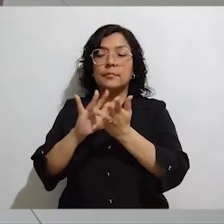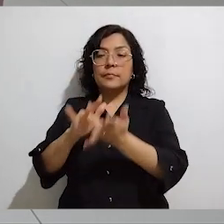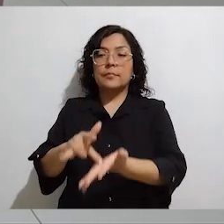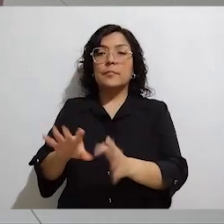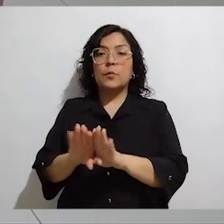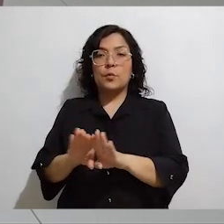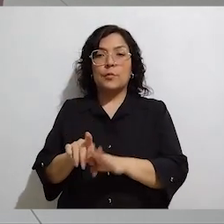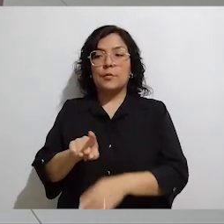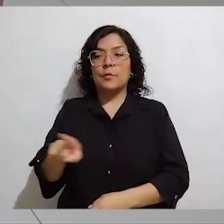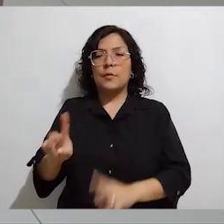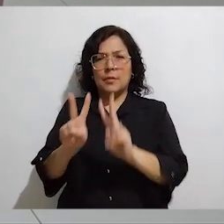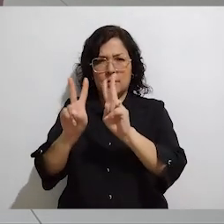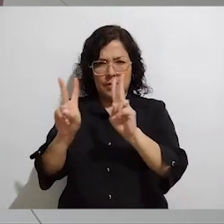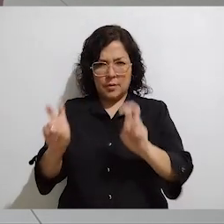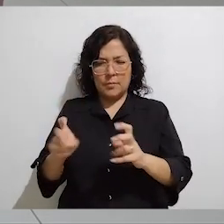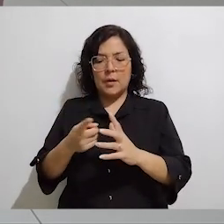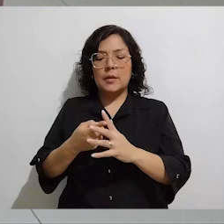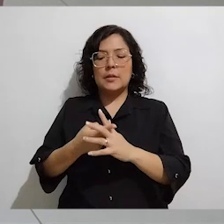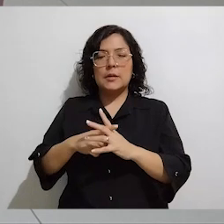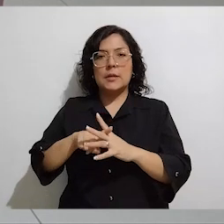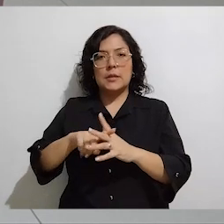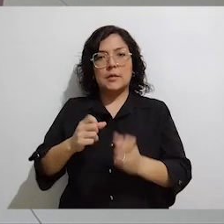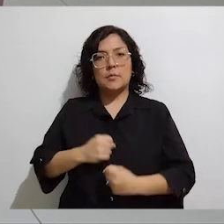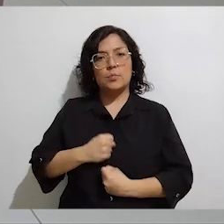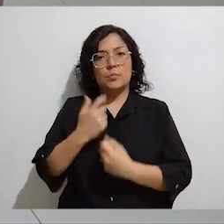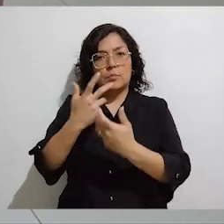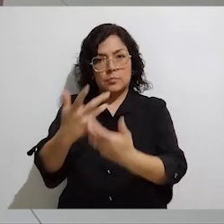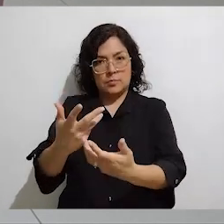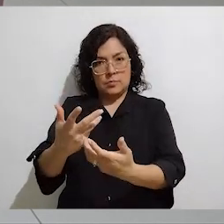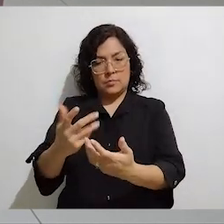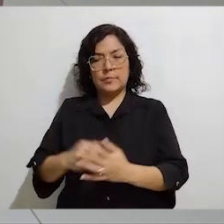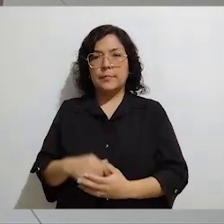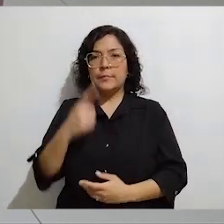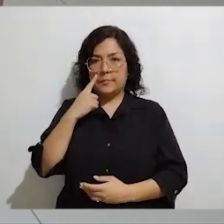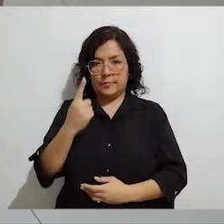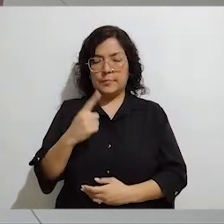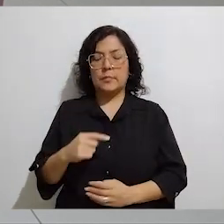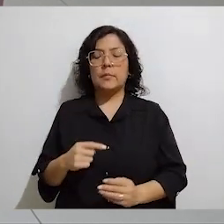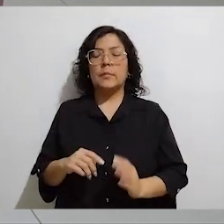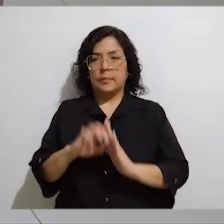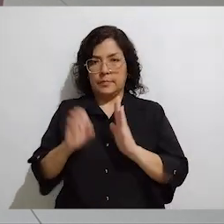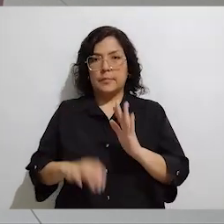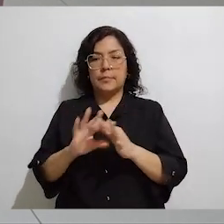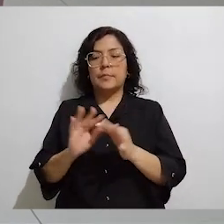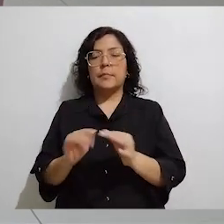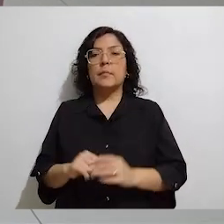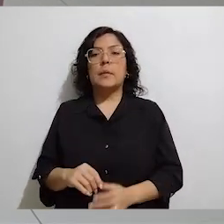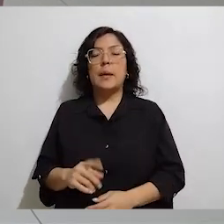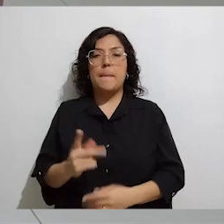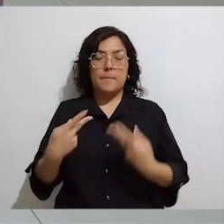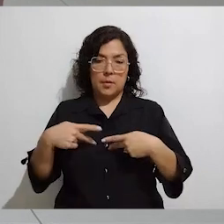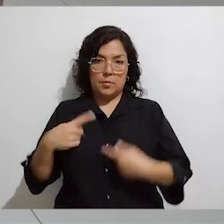iniciativa popular, que es a través de la cual una persona, un grupo de personas, una institución